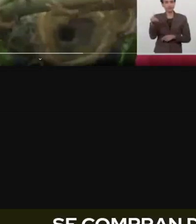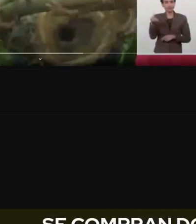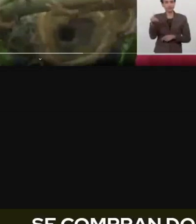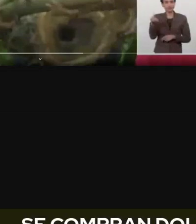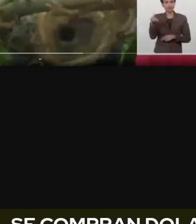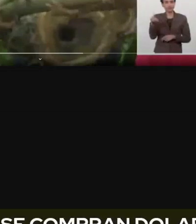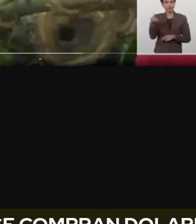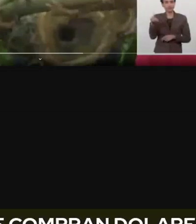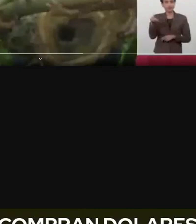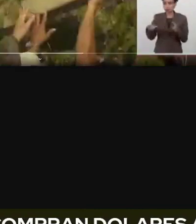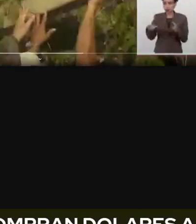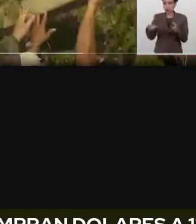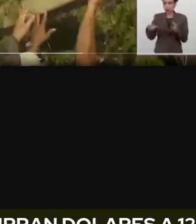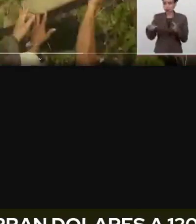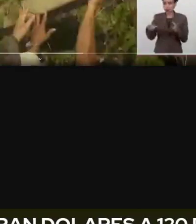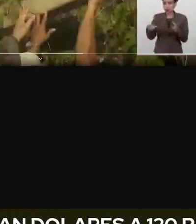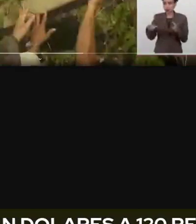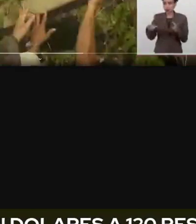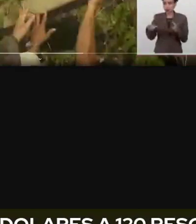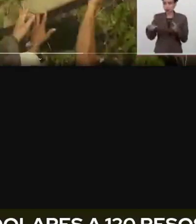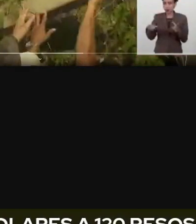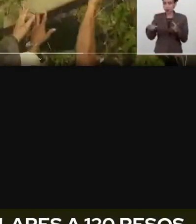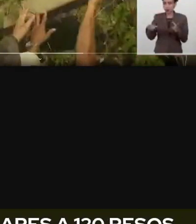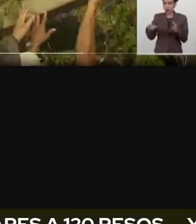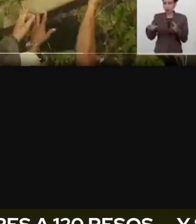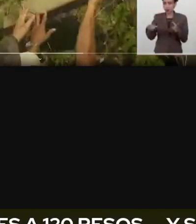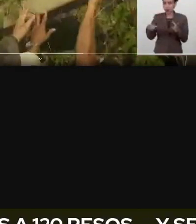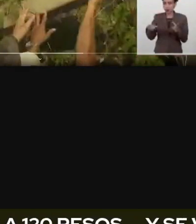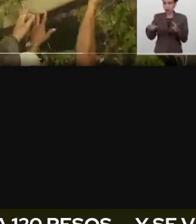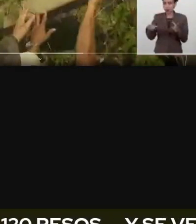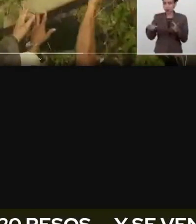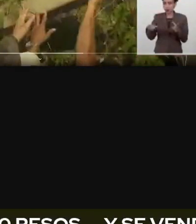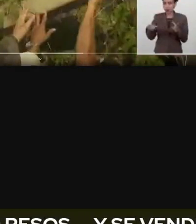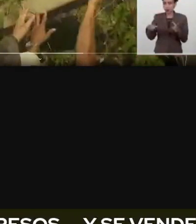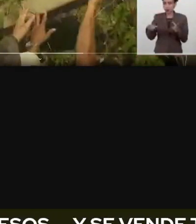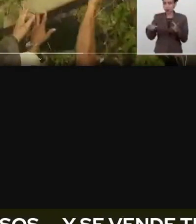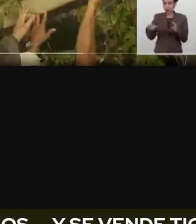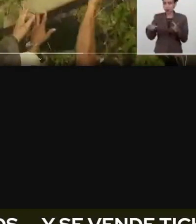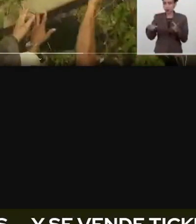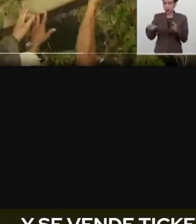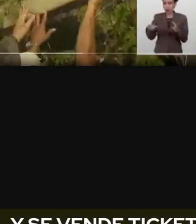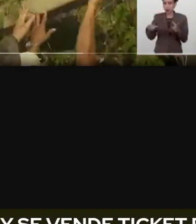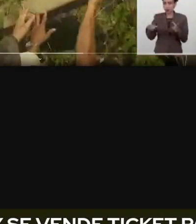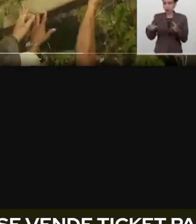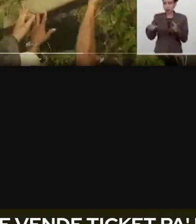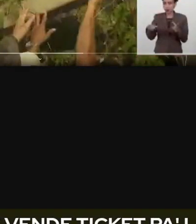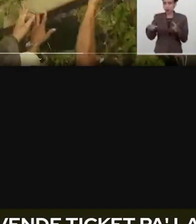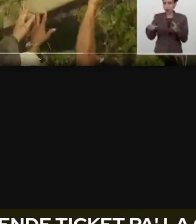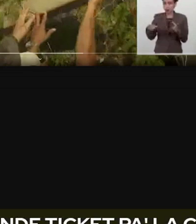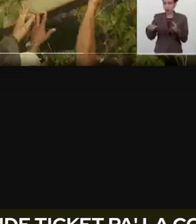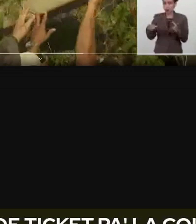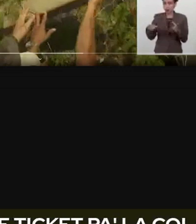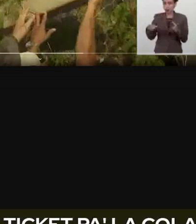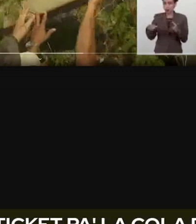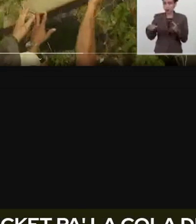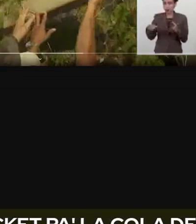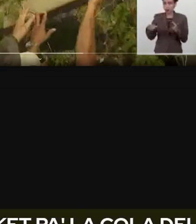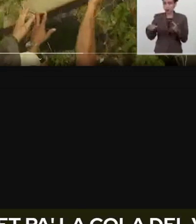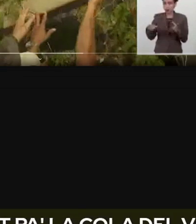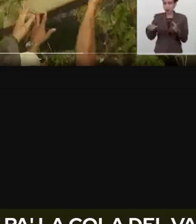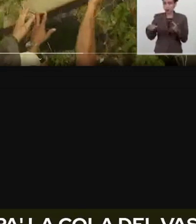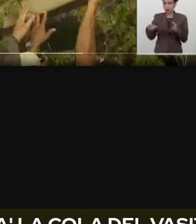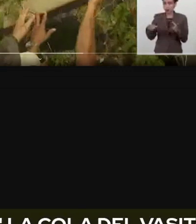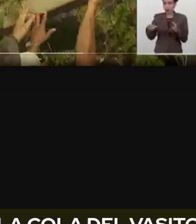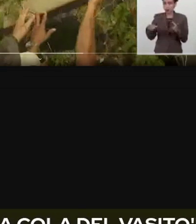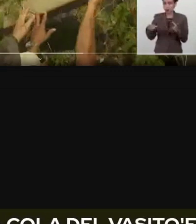el ritual Delgado si ustedes se fijan si ustedes se fijan se hace el mismo movimiento en la misma dirección